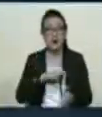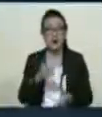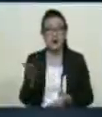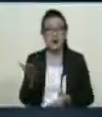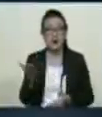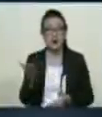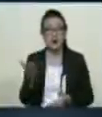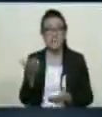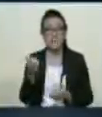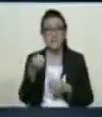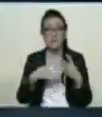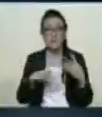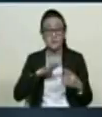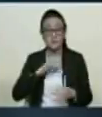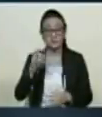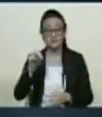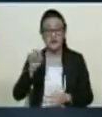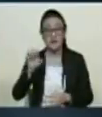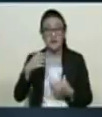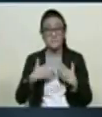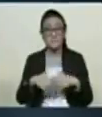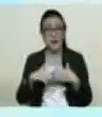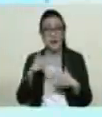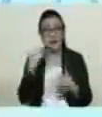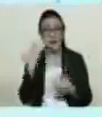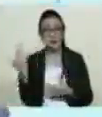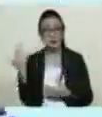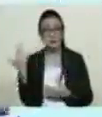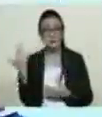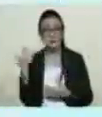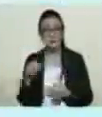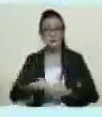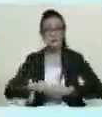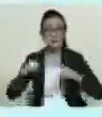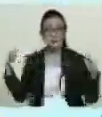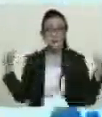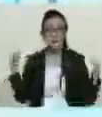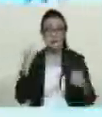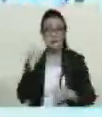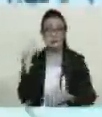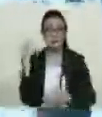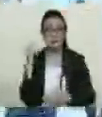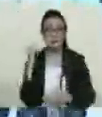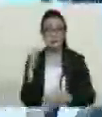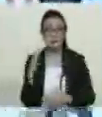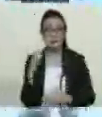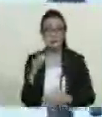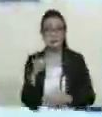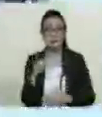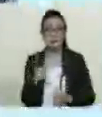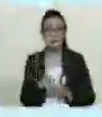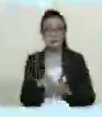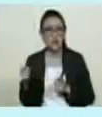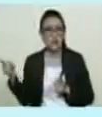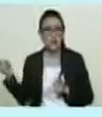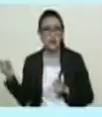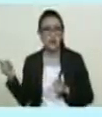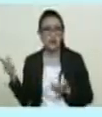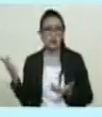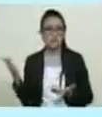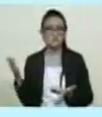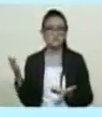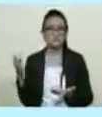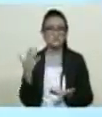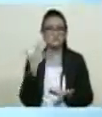de los material electoral, estas son las máquinas, luego las abren, no tenemos todas las imágenes porque era muy largo, pero las abren